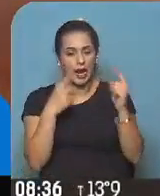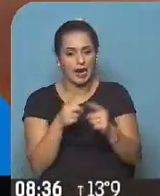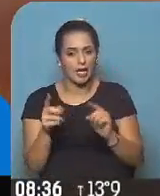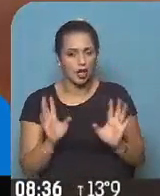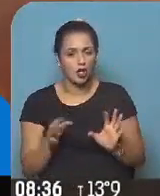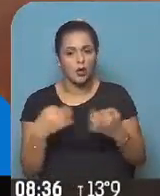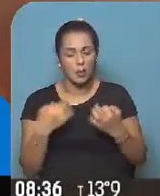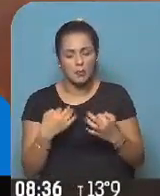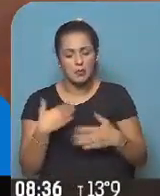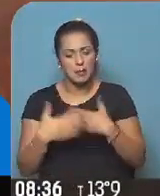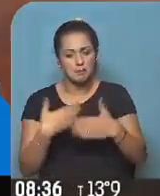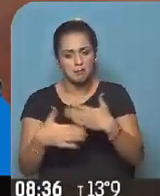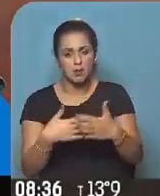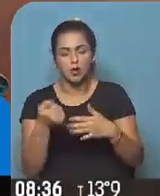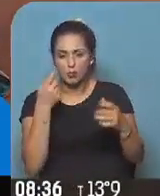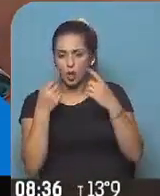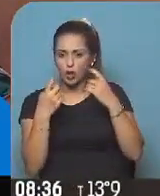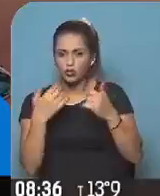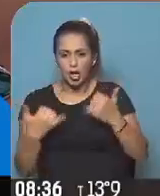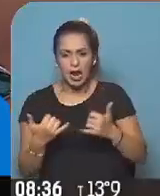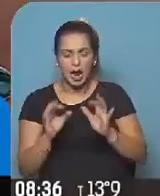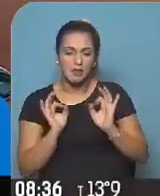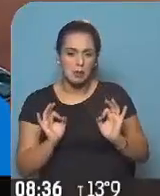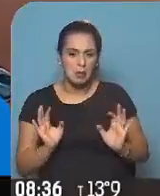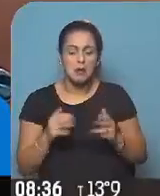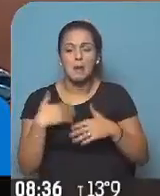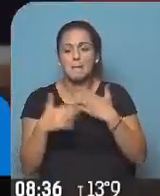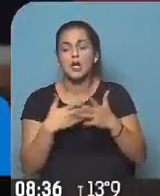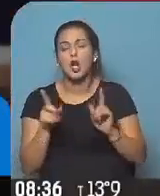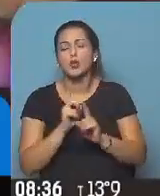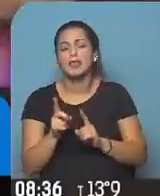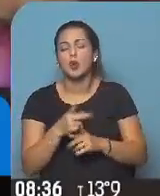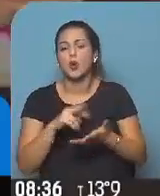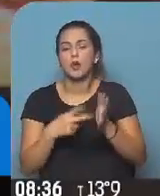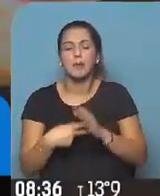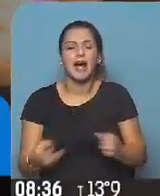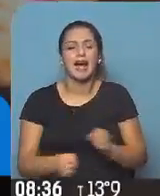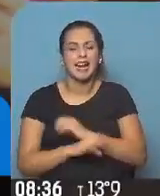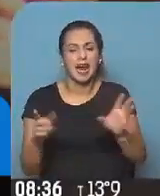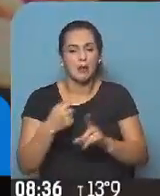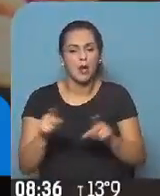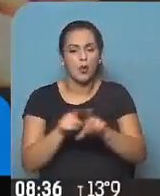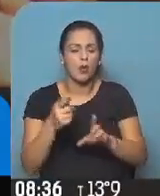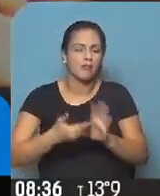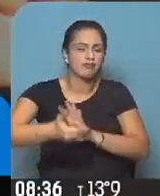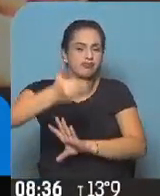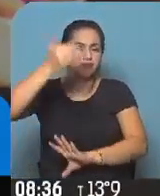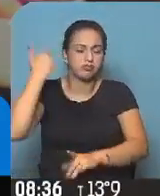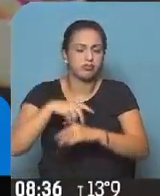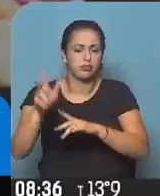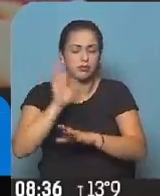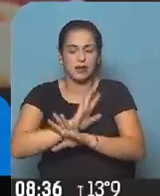llevada y monitoreada no ha sido una crisis como las históricas crisis argentinas